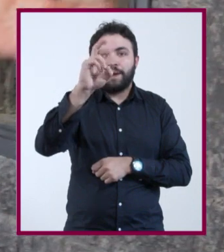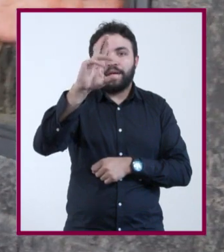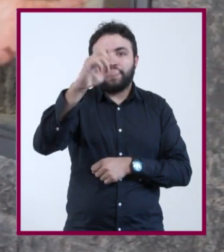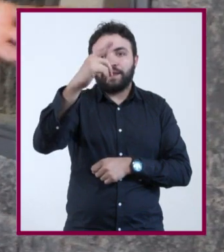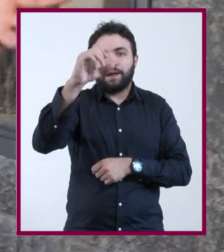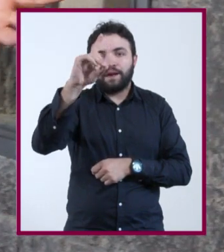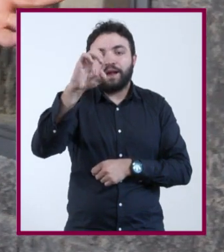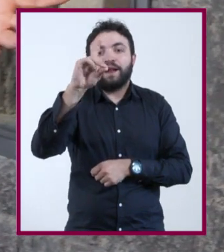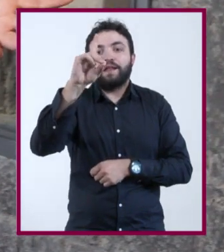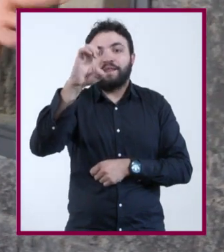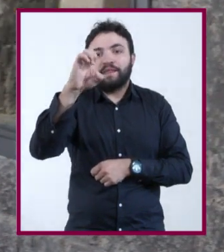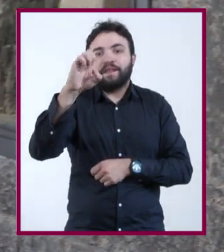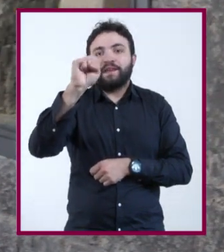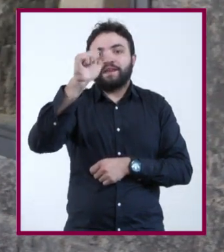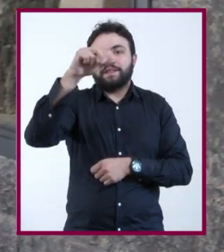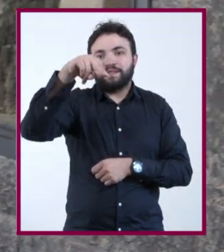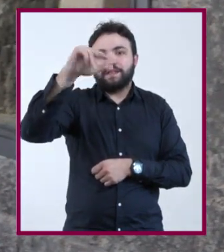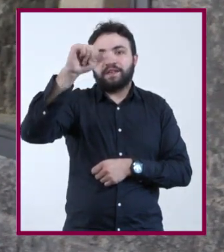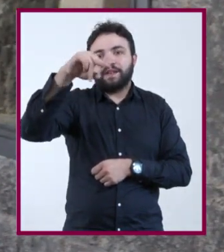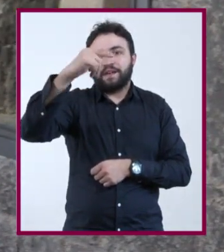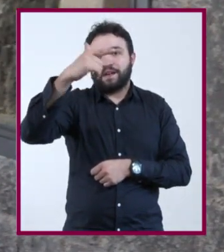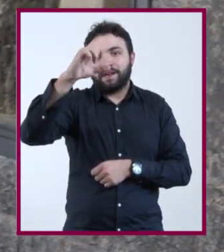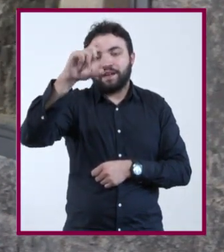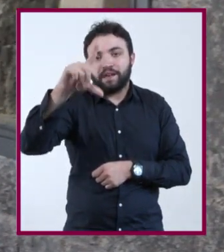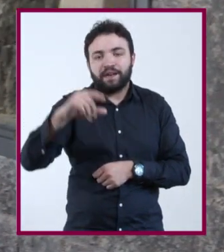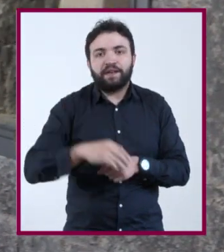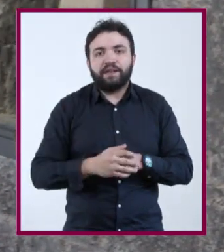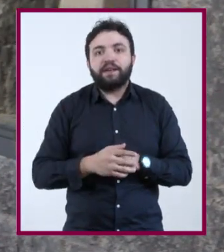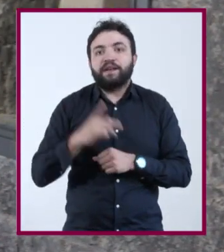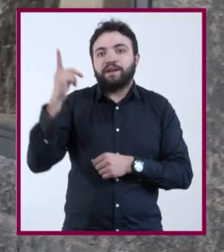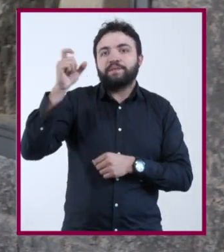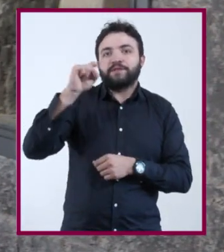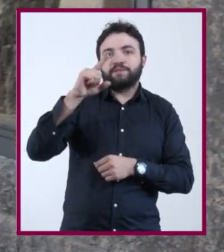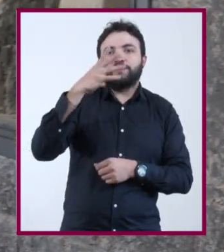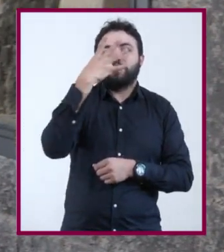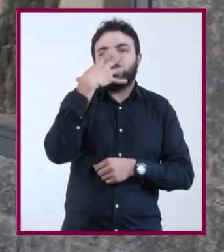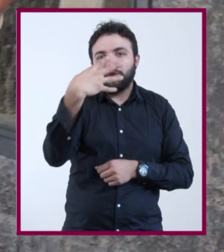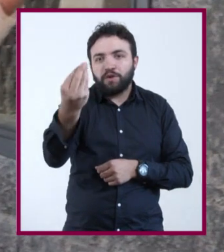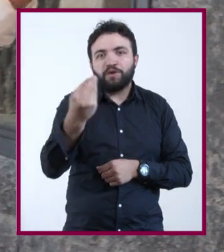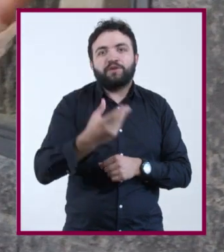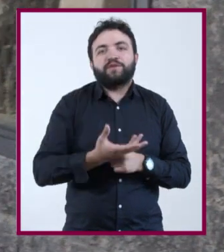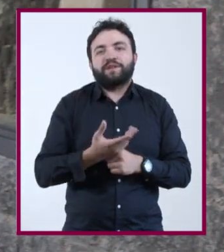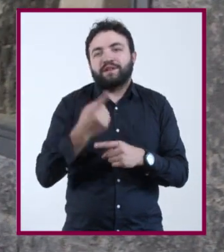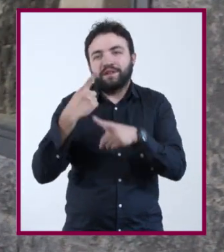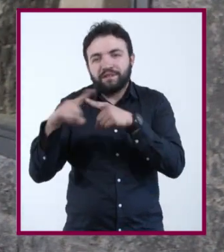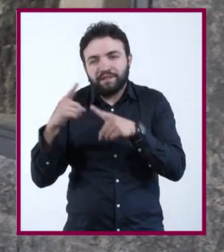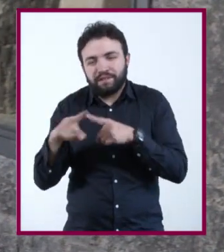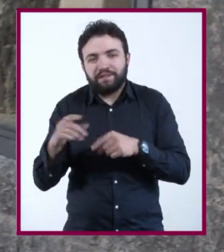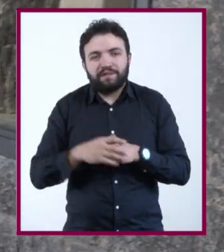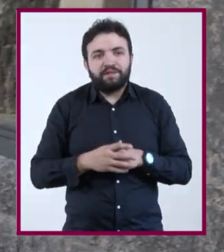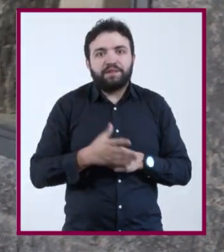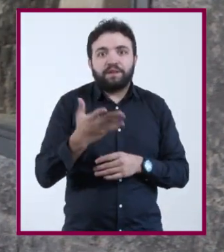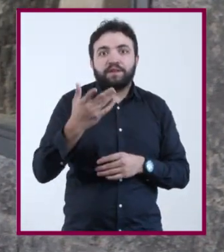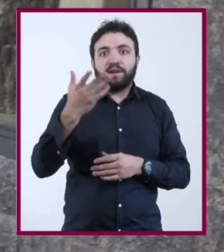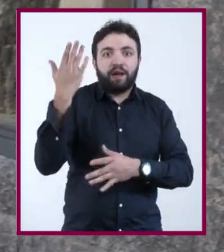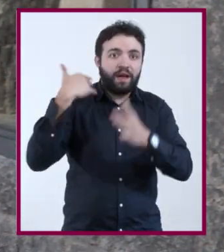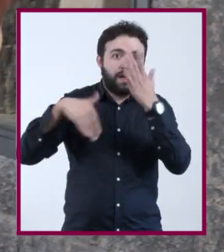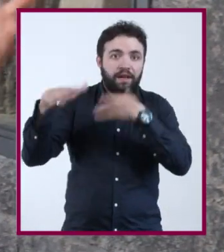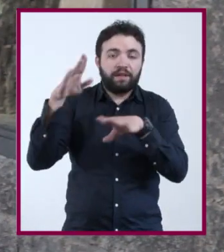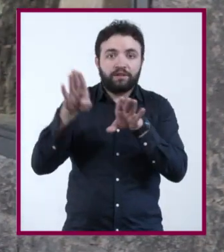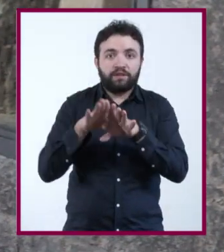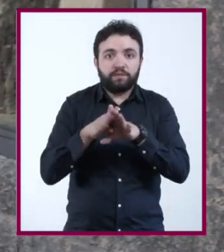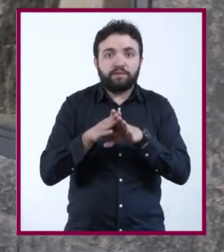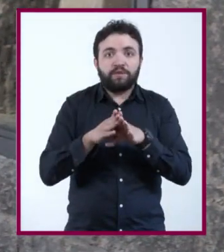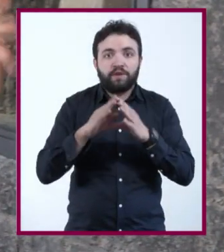San Ángel. Y mucha gente tiene esta conexión porque vive en Coyoacán o en San Ángel y vive con piedras, pero no entendemos que abajo de eso